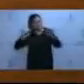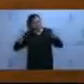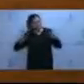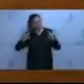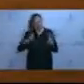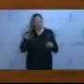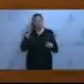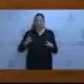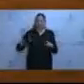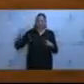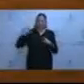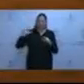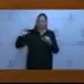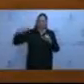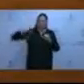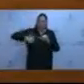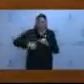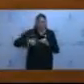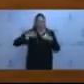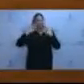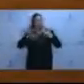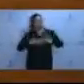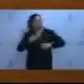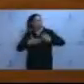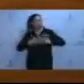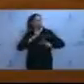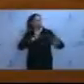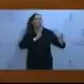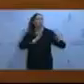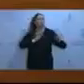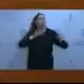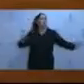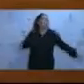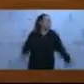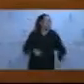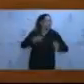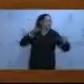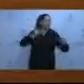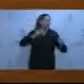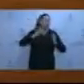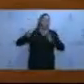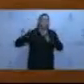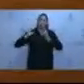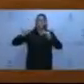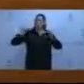décadas. Habrá habido momentos mejores, peores. Yo no voy a decir que siempre la gestión haya